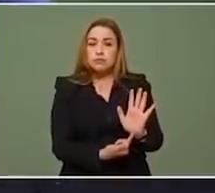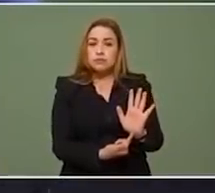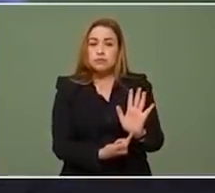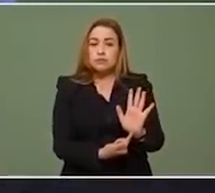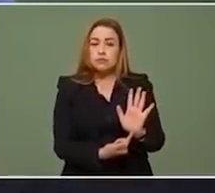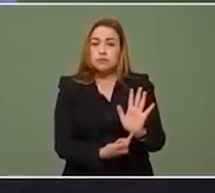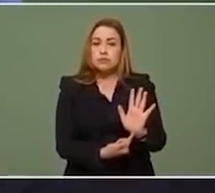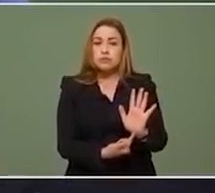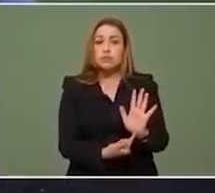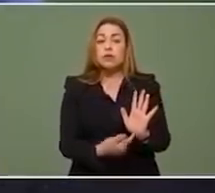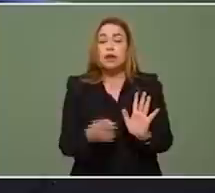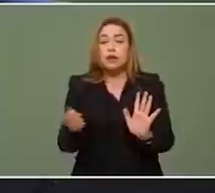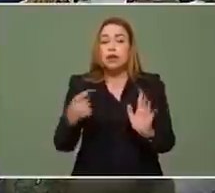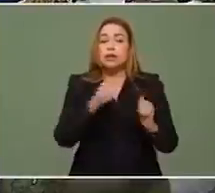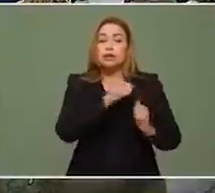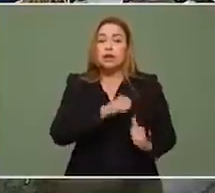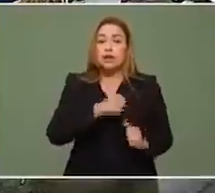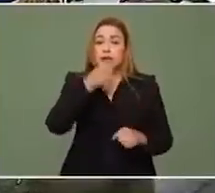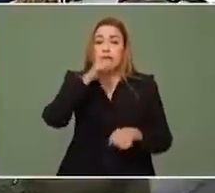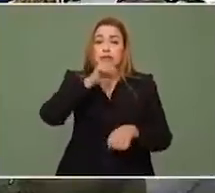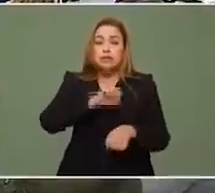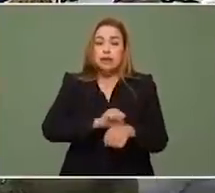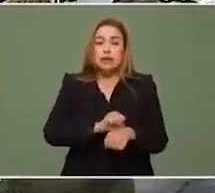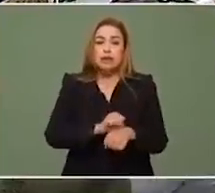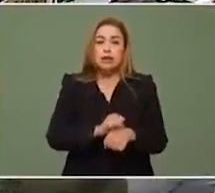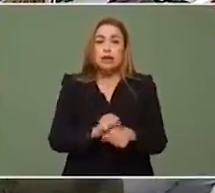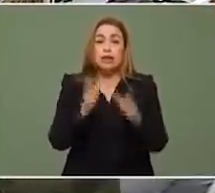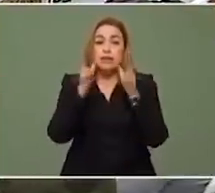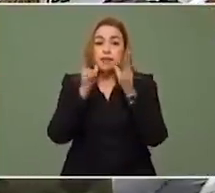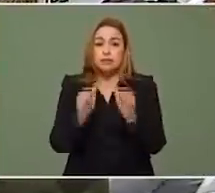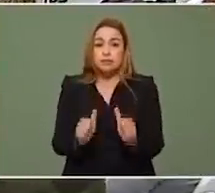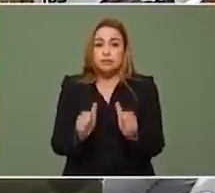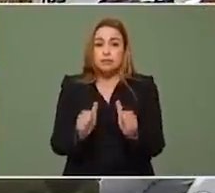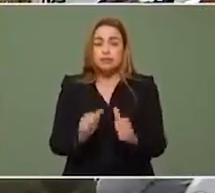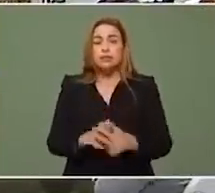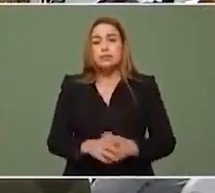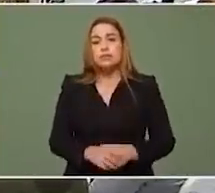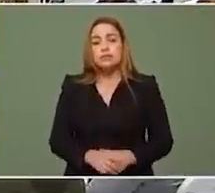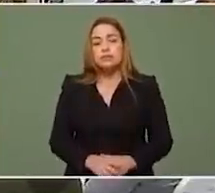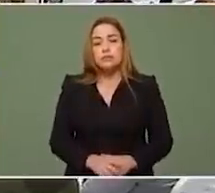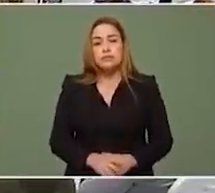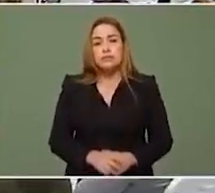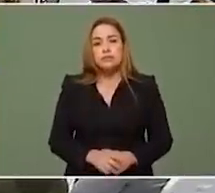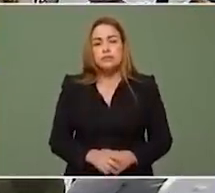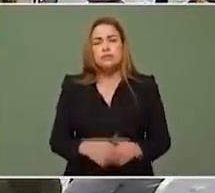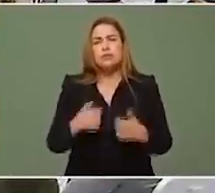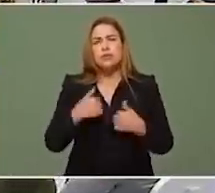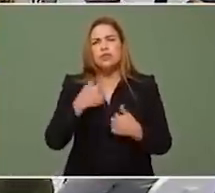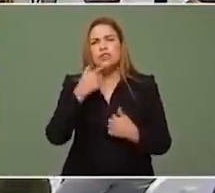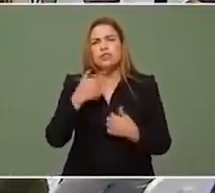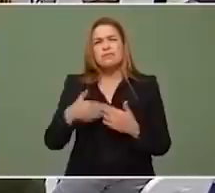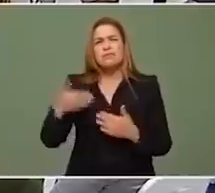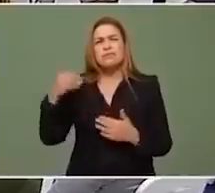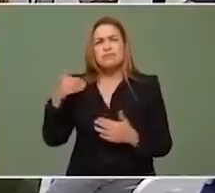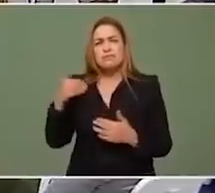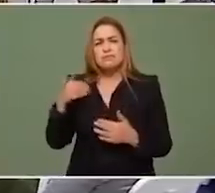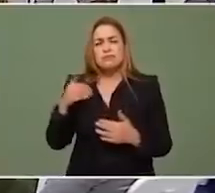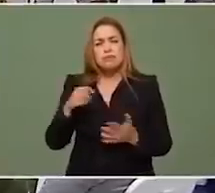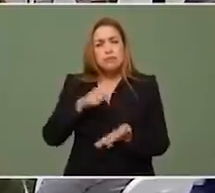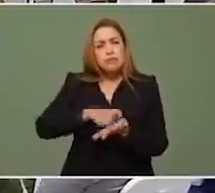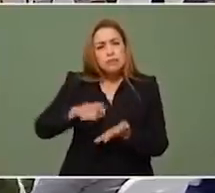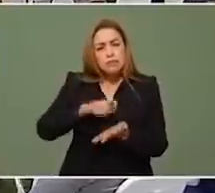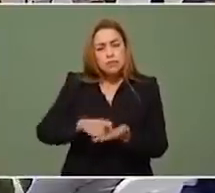la secretaría de hacienda les hablaba yo de que de las compras que hace el